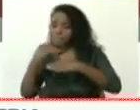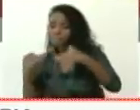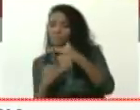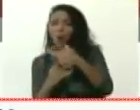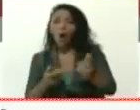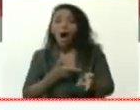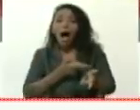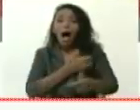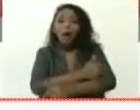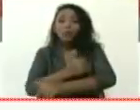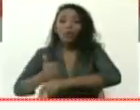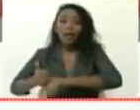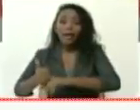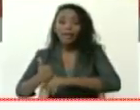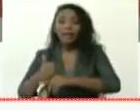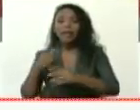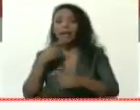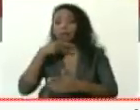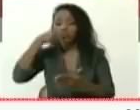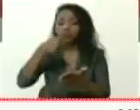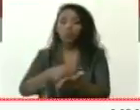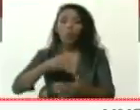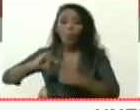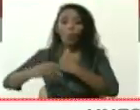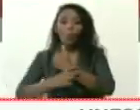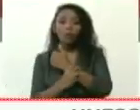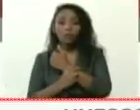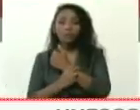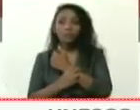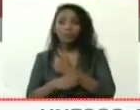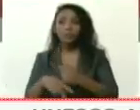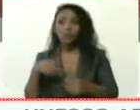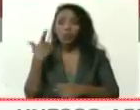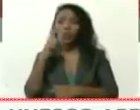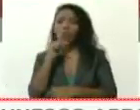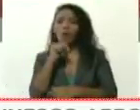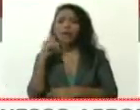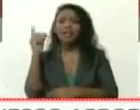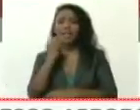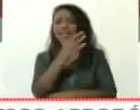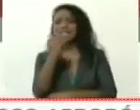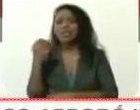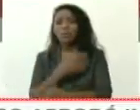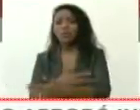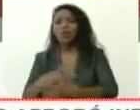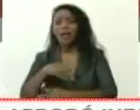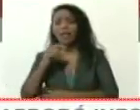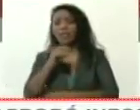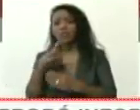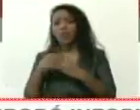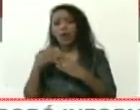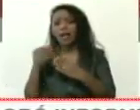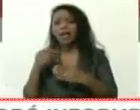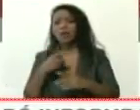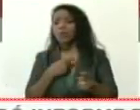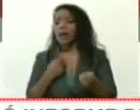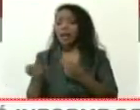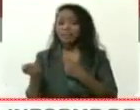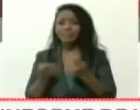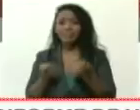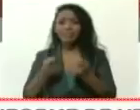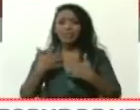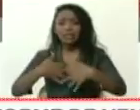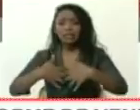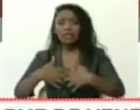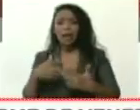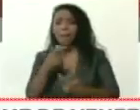autoridades espurias que nombró Guaidó allí, no llega a los 300 millones de dólares. Ni siquiera saben gerenciar una empresa exitosa.